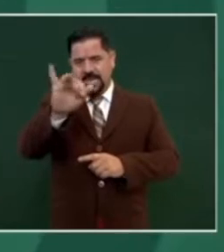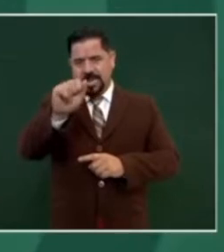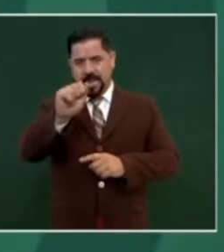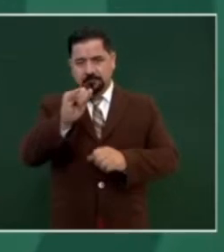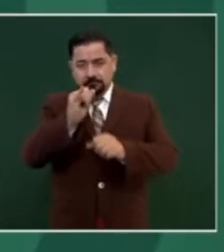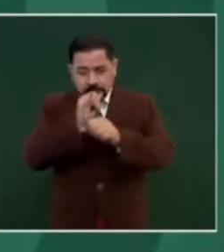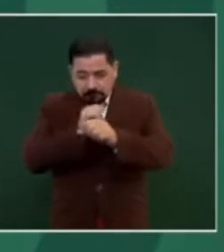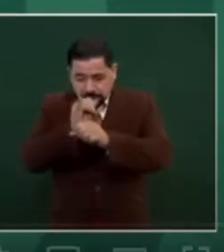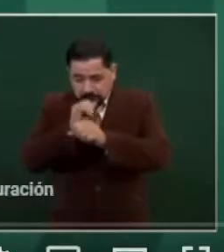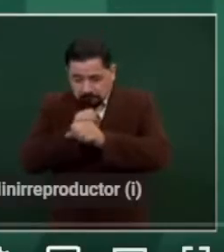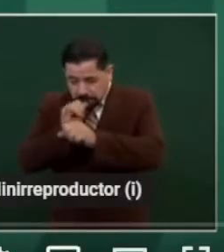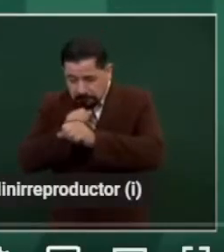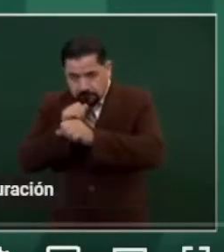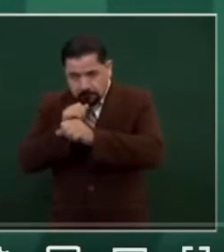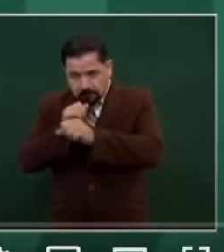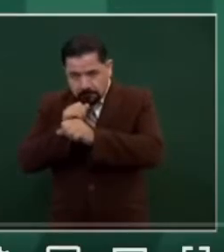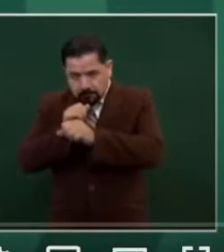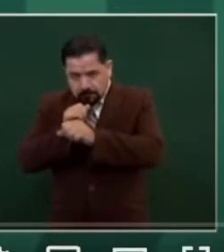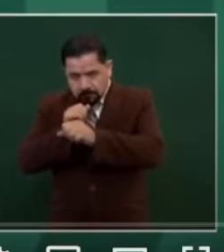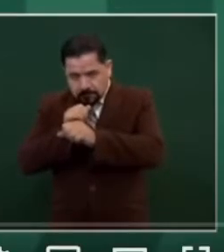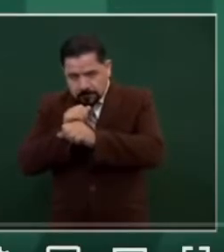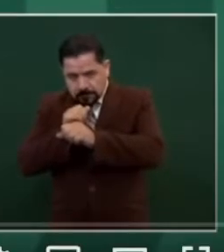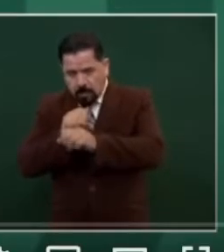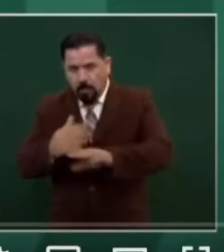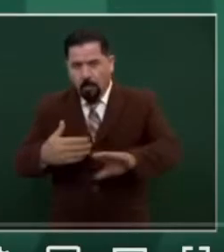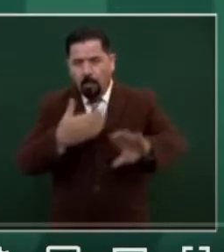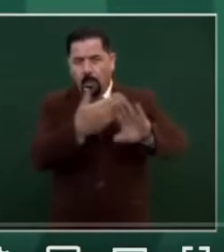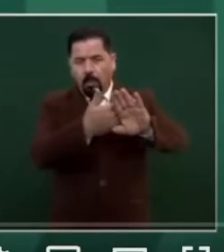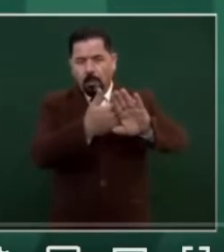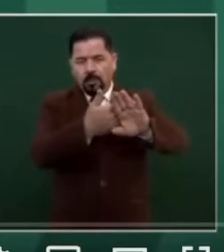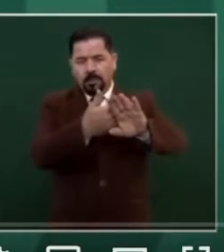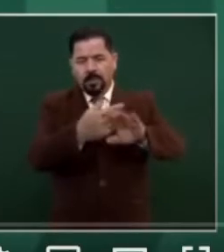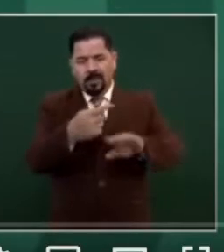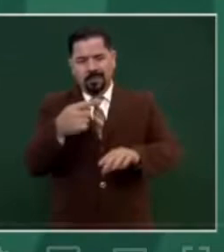caso al poder judicial